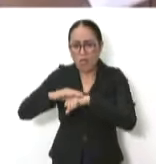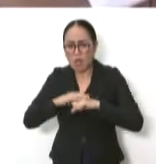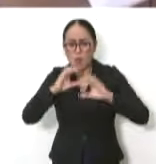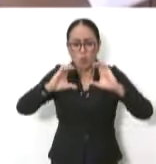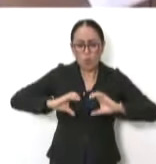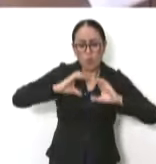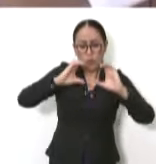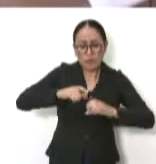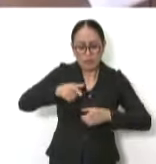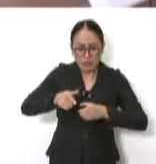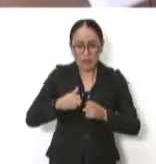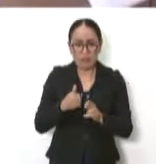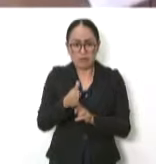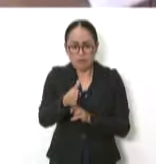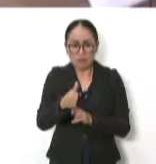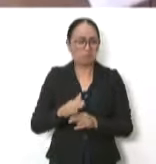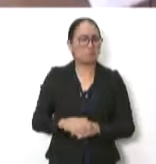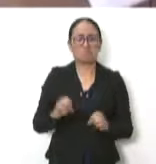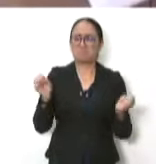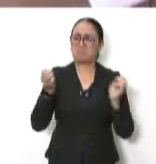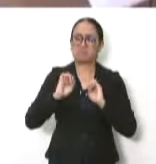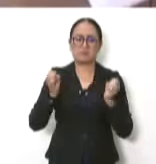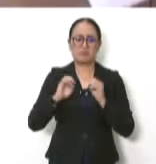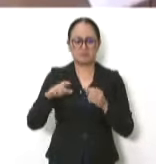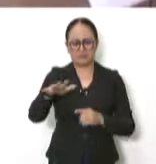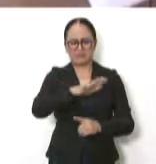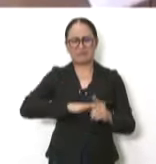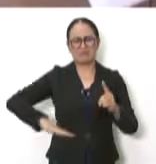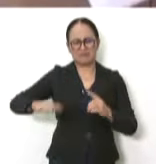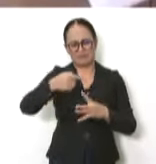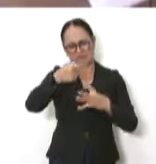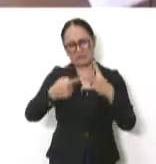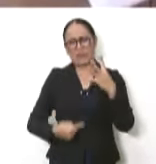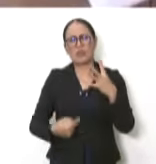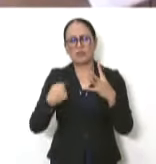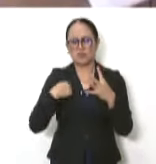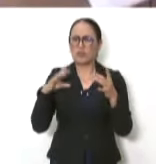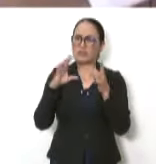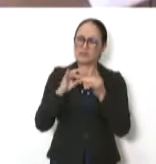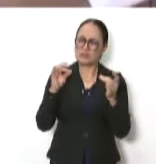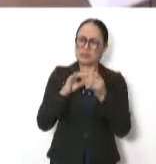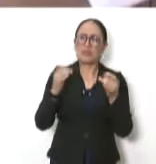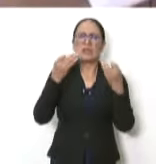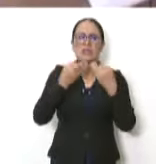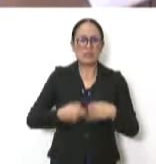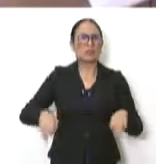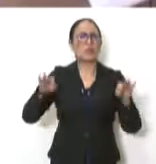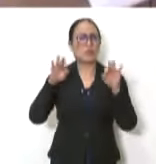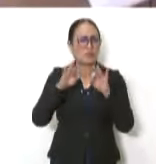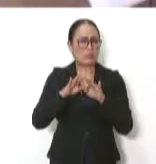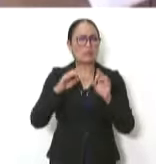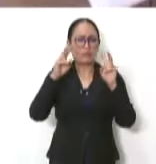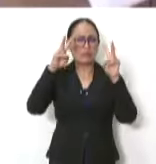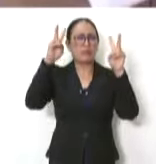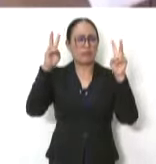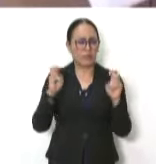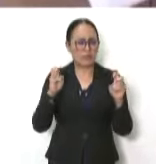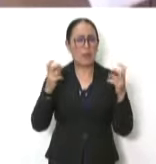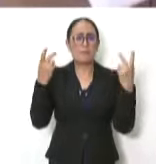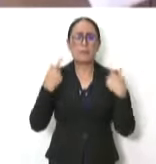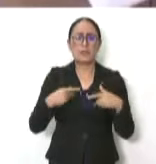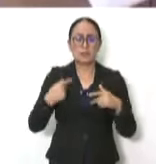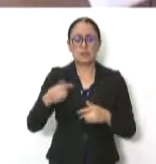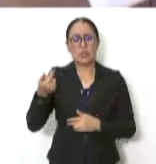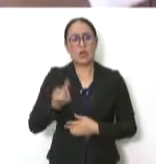del Paso Express. En virtud de este contexto que les he compartido, resulta relevante este asunto en el que una